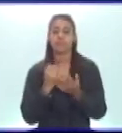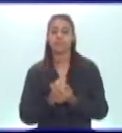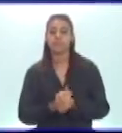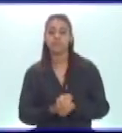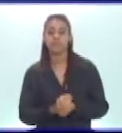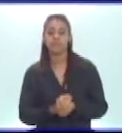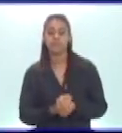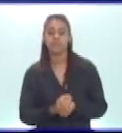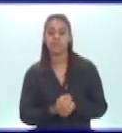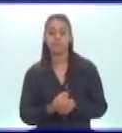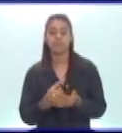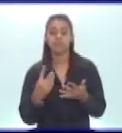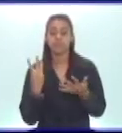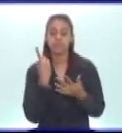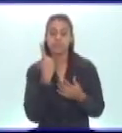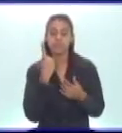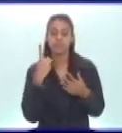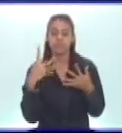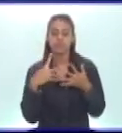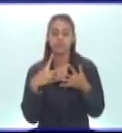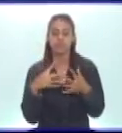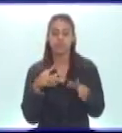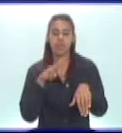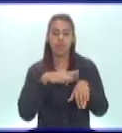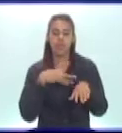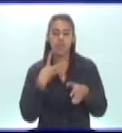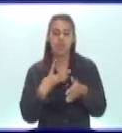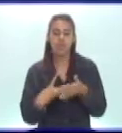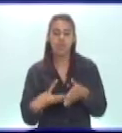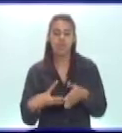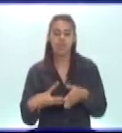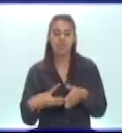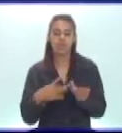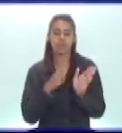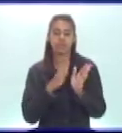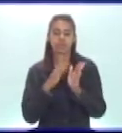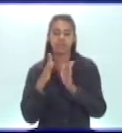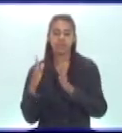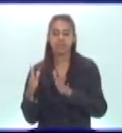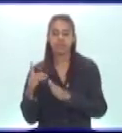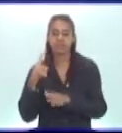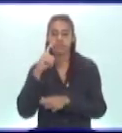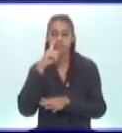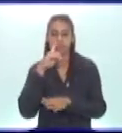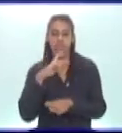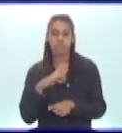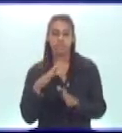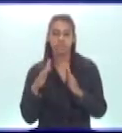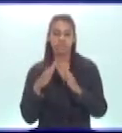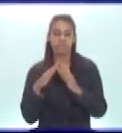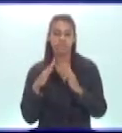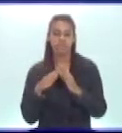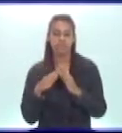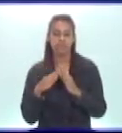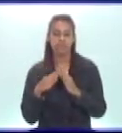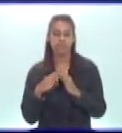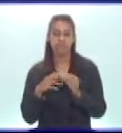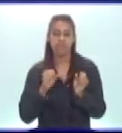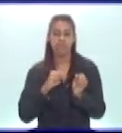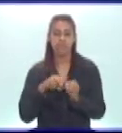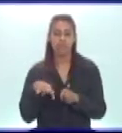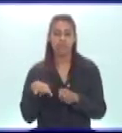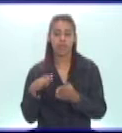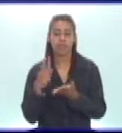Vamos a establecer en primer lugar horarios que organicen la vida de nuestro niño en el hogar, dejando las